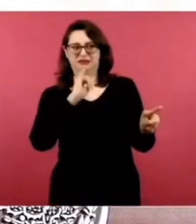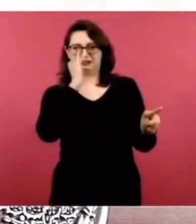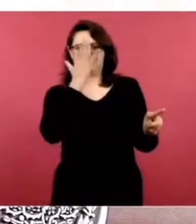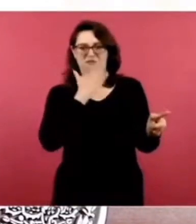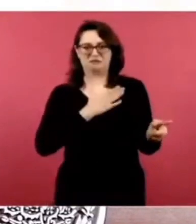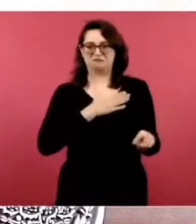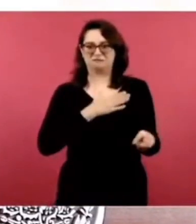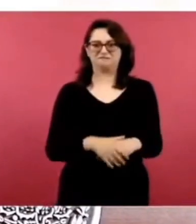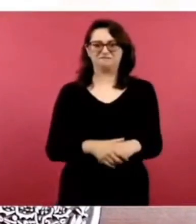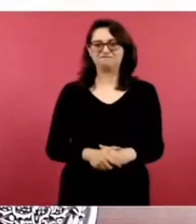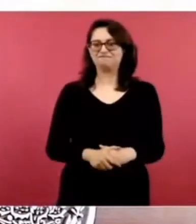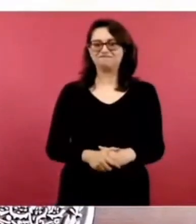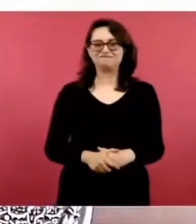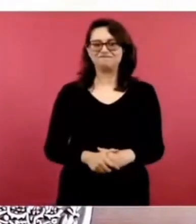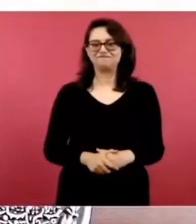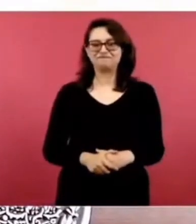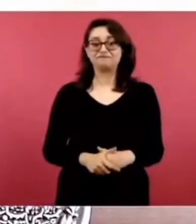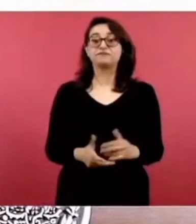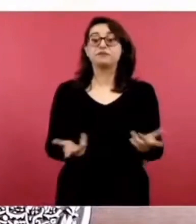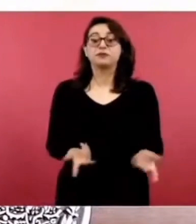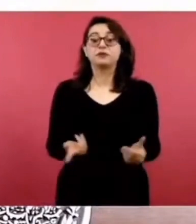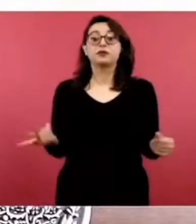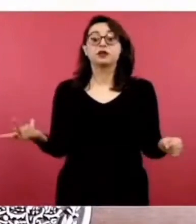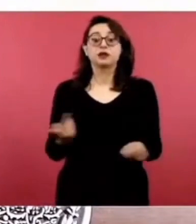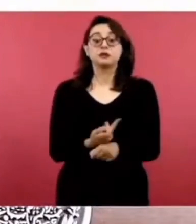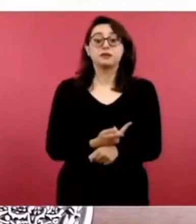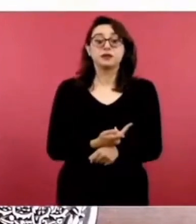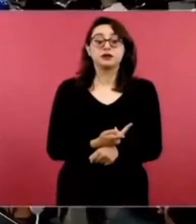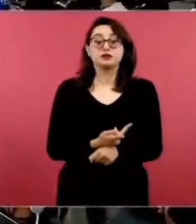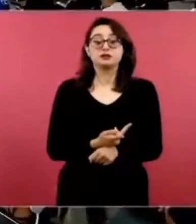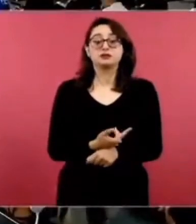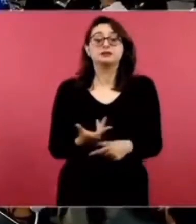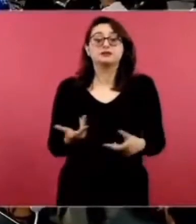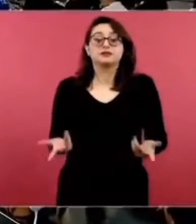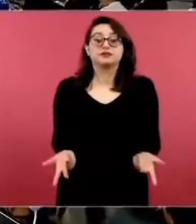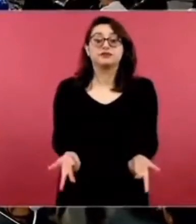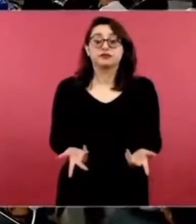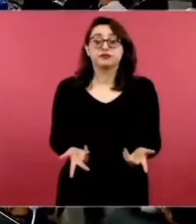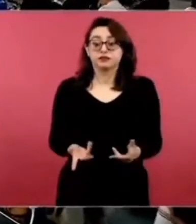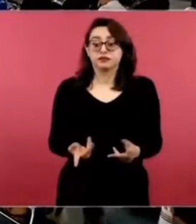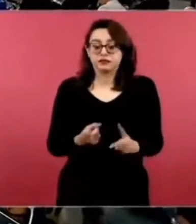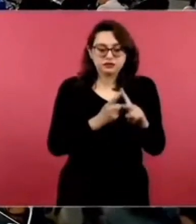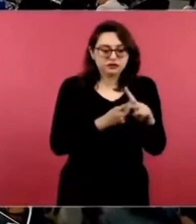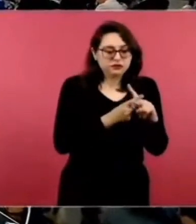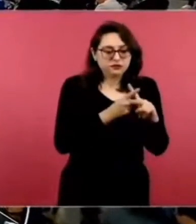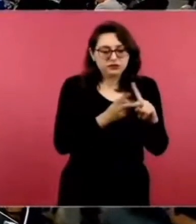He estado viendo encuestas y con todo respeto, pues